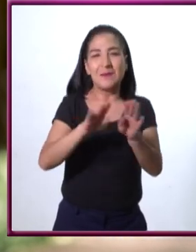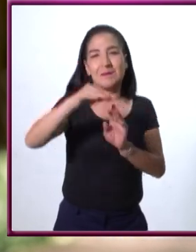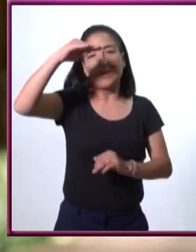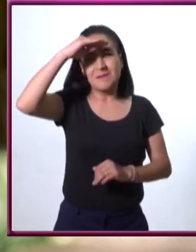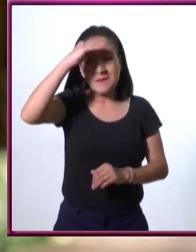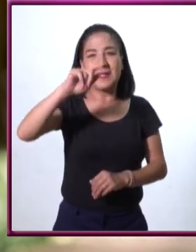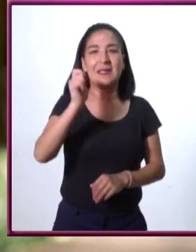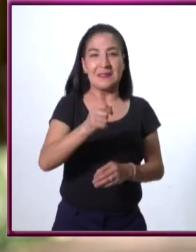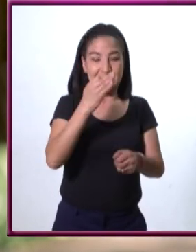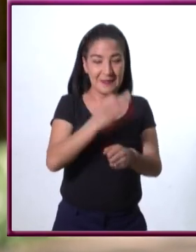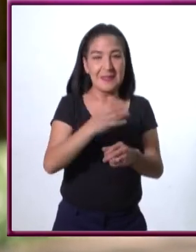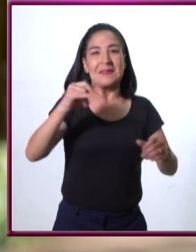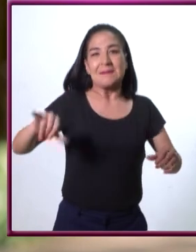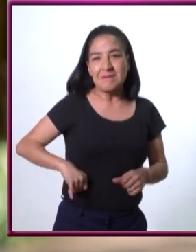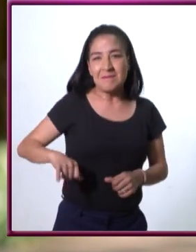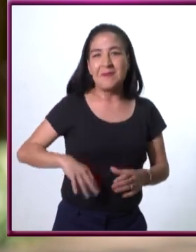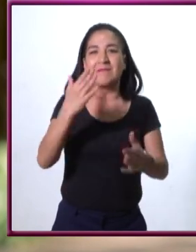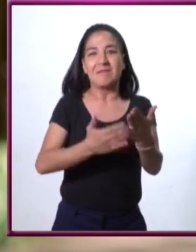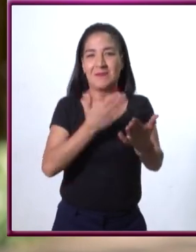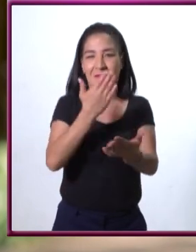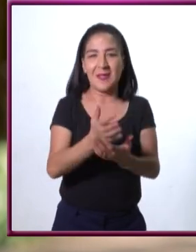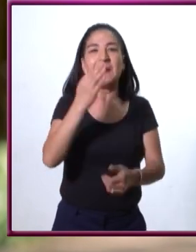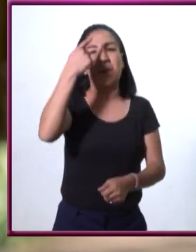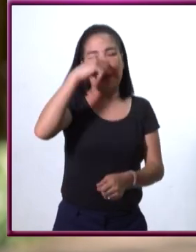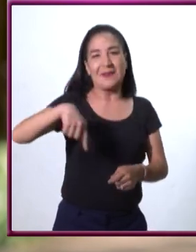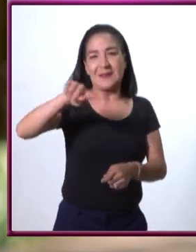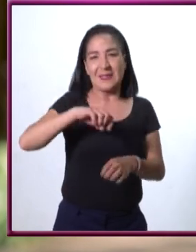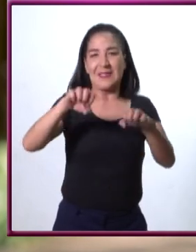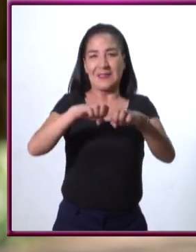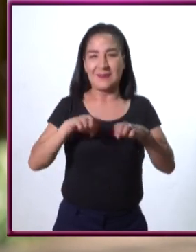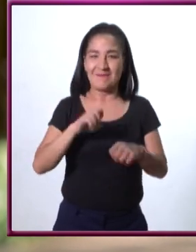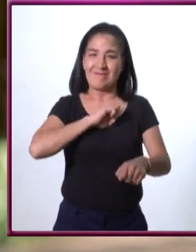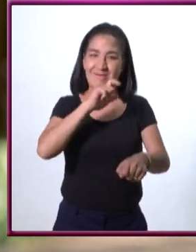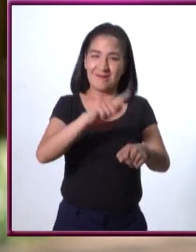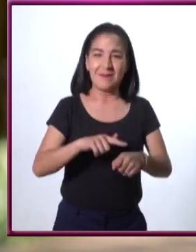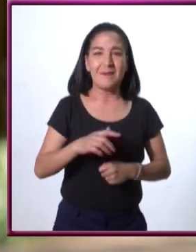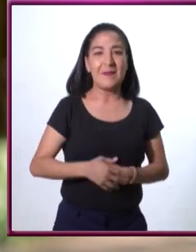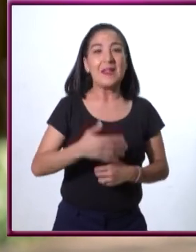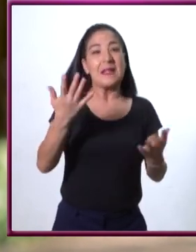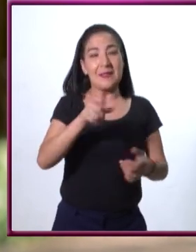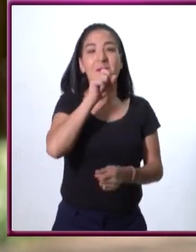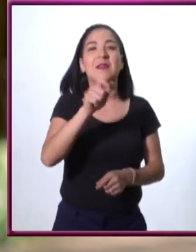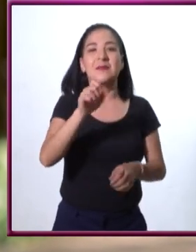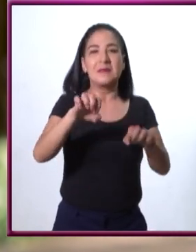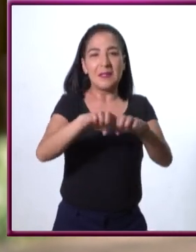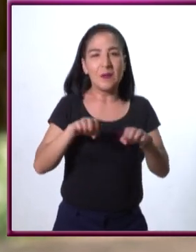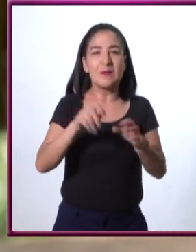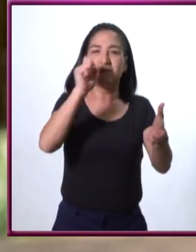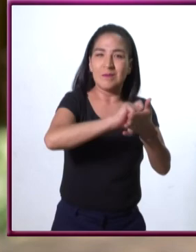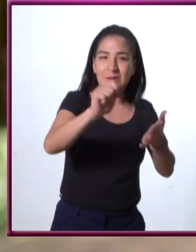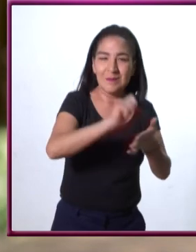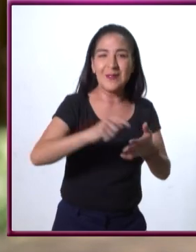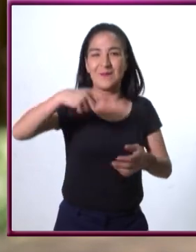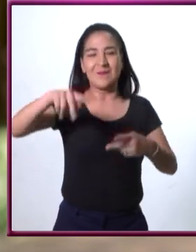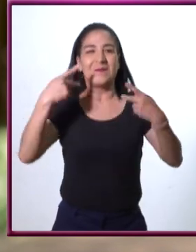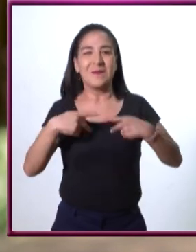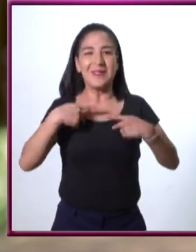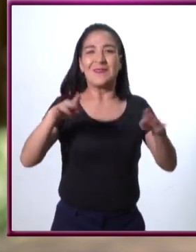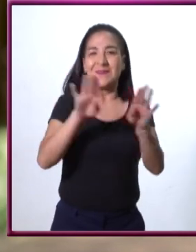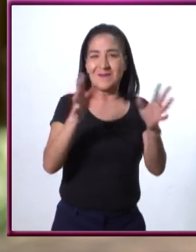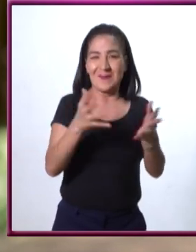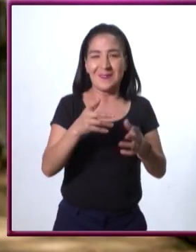hacer para resolver aquello que me preocupa, aquello que no me está saliendo bien, habilidades o aprender habilidades cuando sé que algo